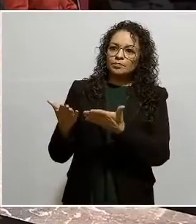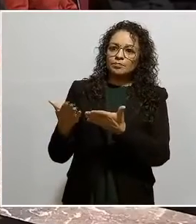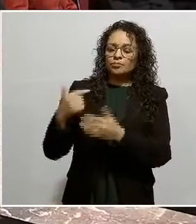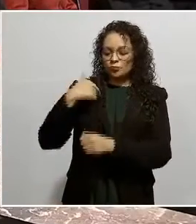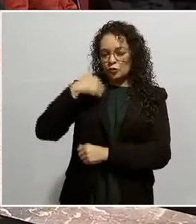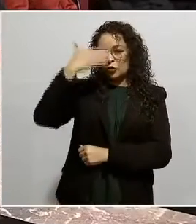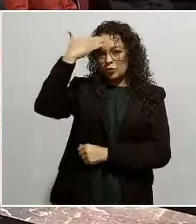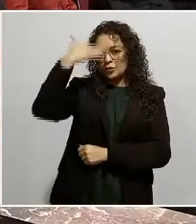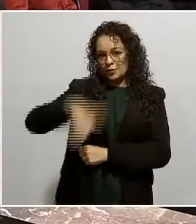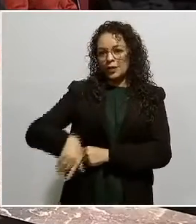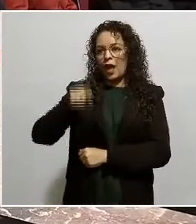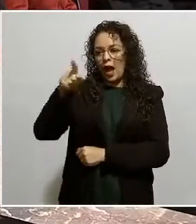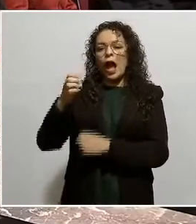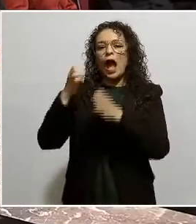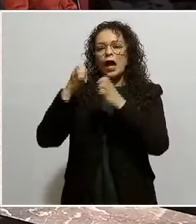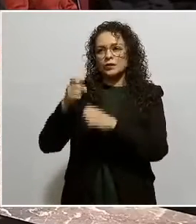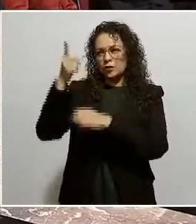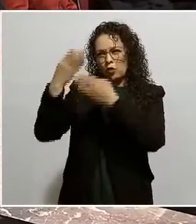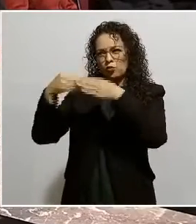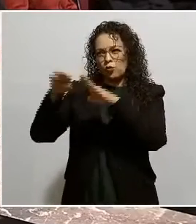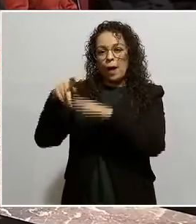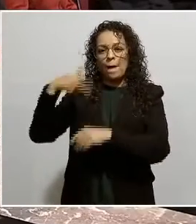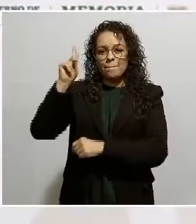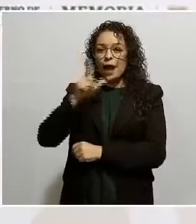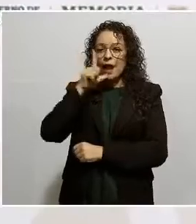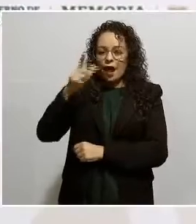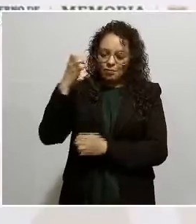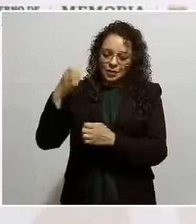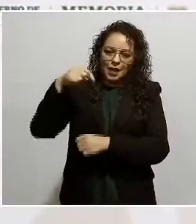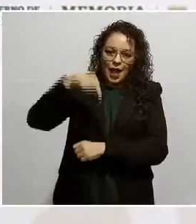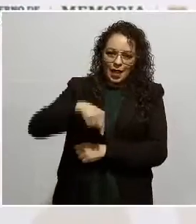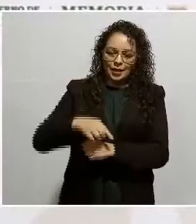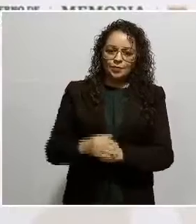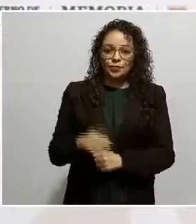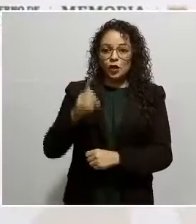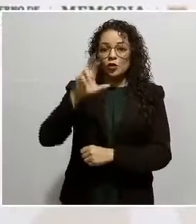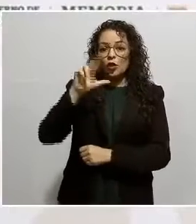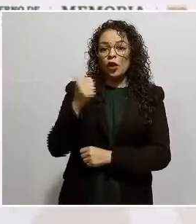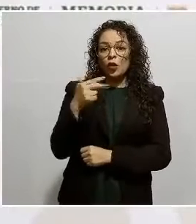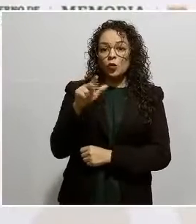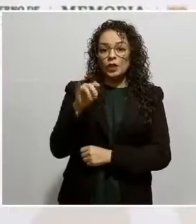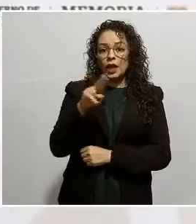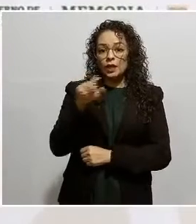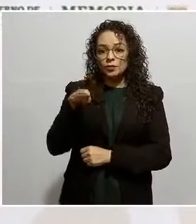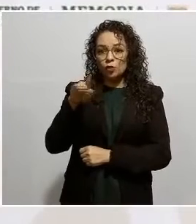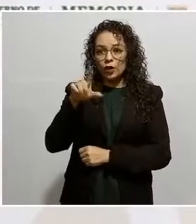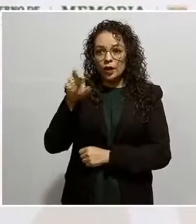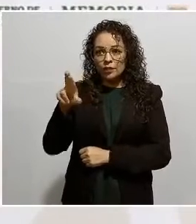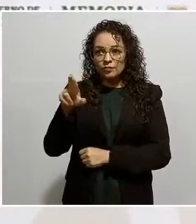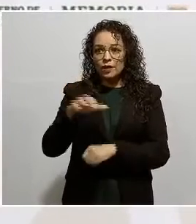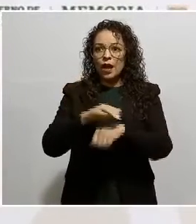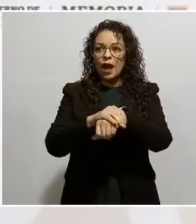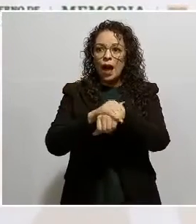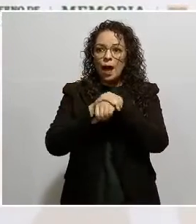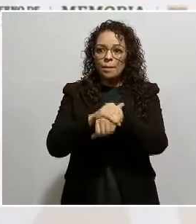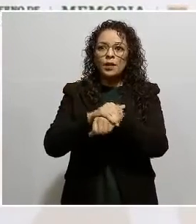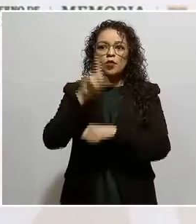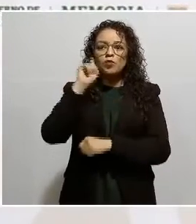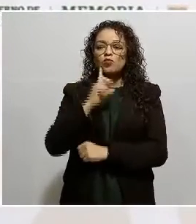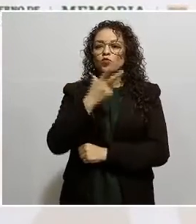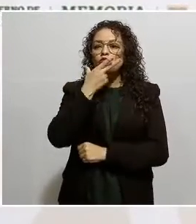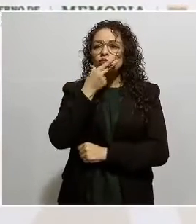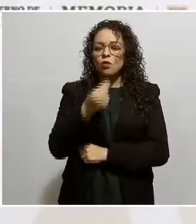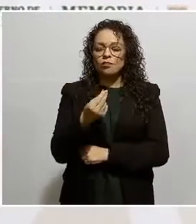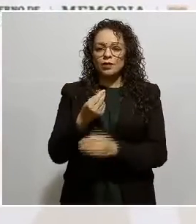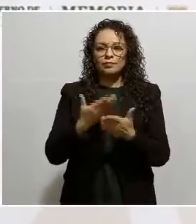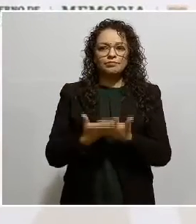espíritu con nosotros, doctora Beatriz Gutiérrez Müller, amigos y amigas,